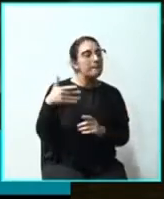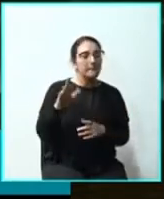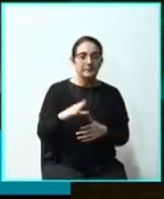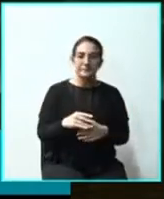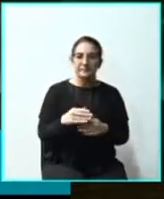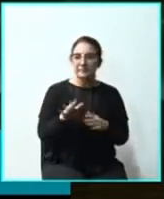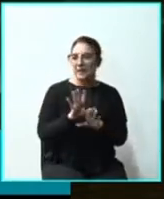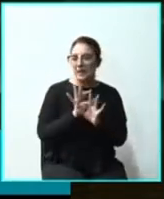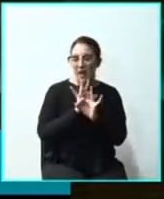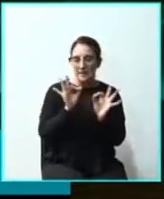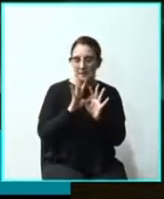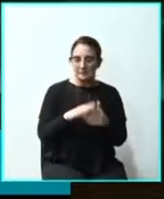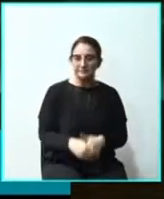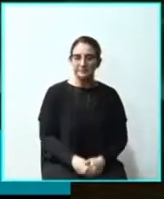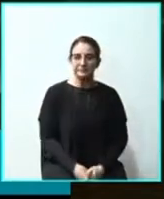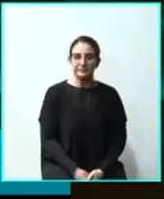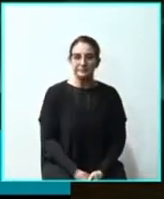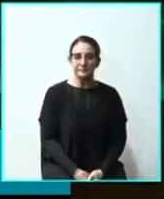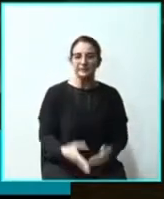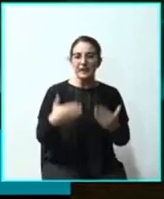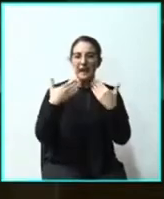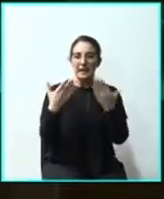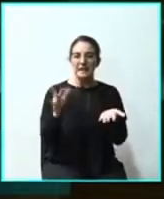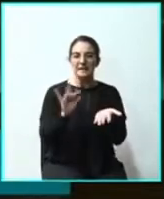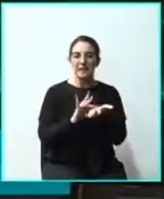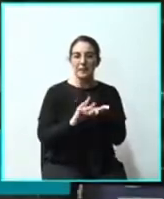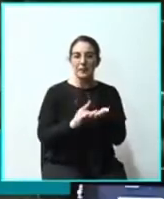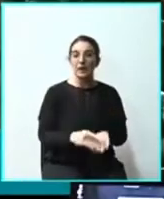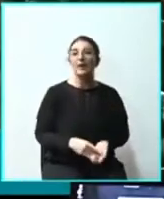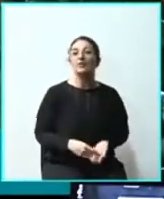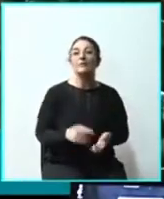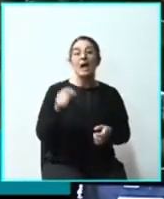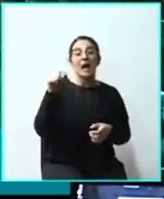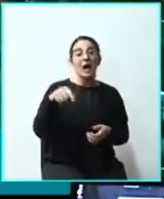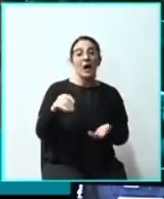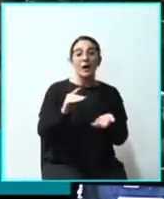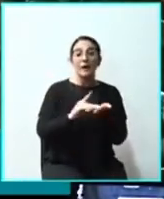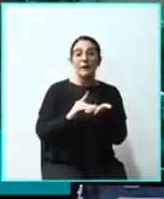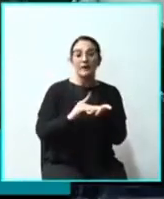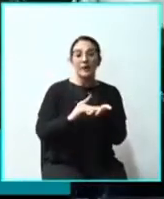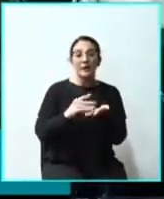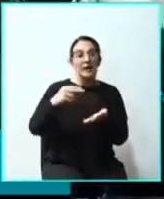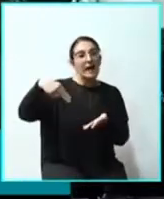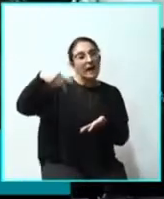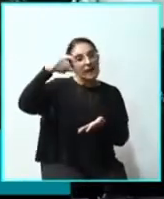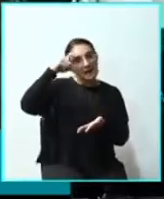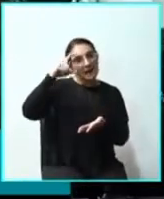más. Gracias, diputado. Tiene la palabra la diputada Claudia Neira.